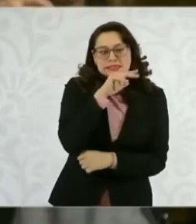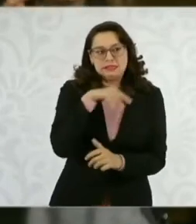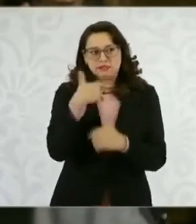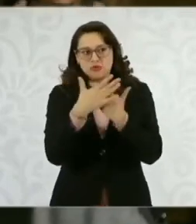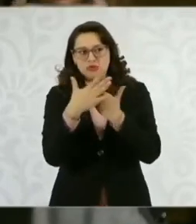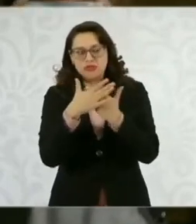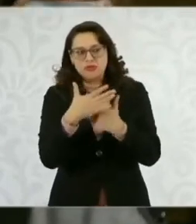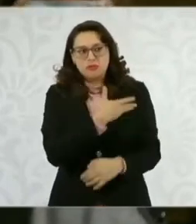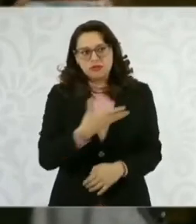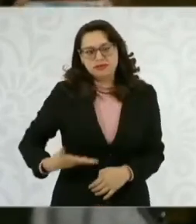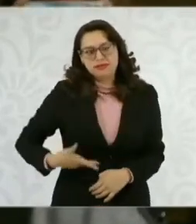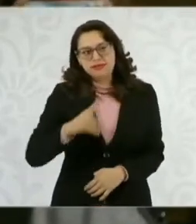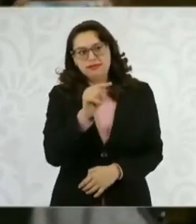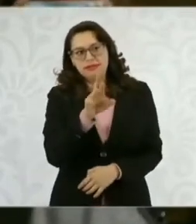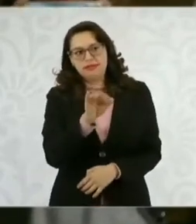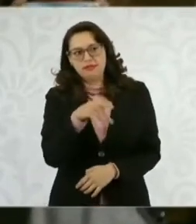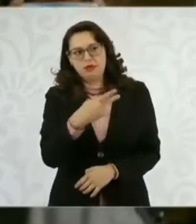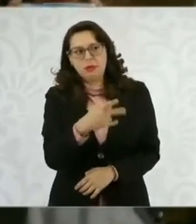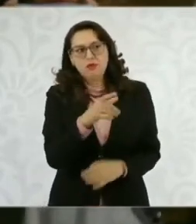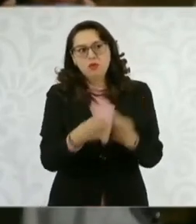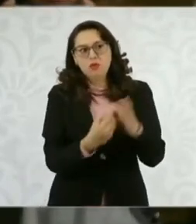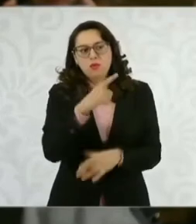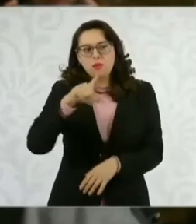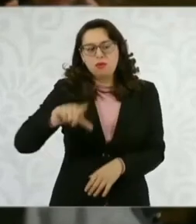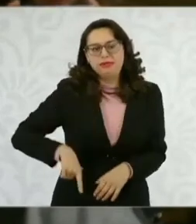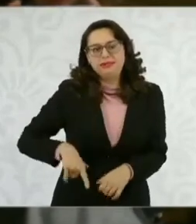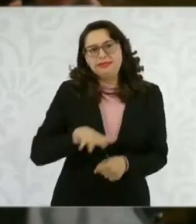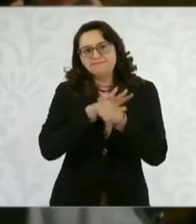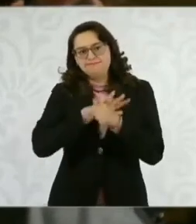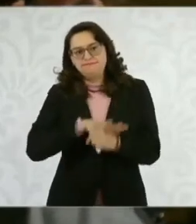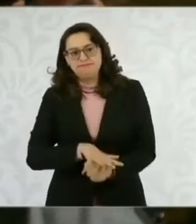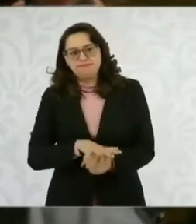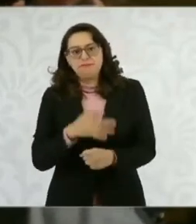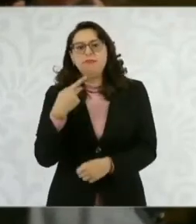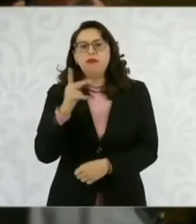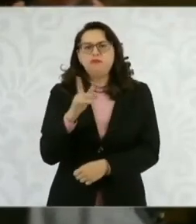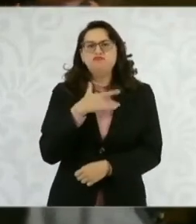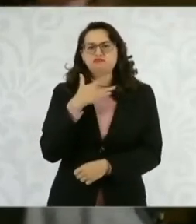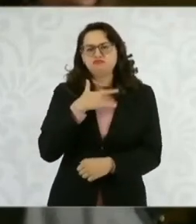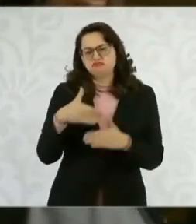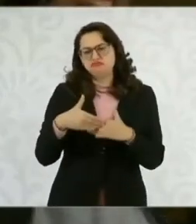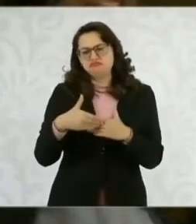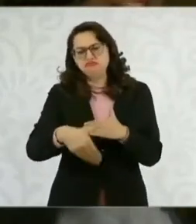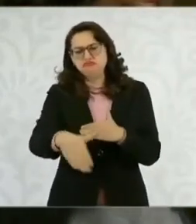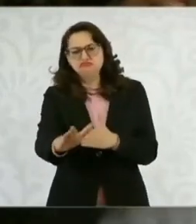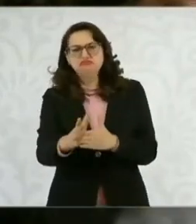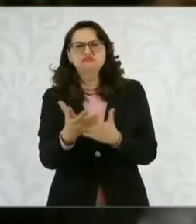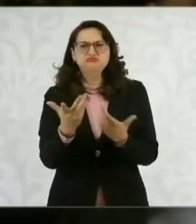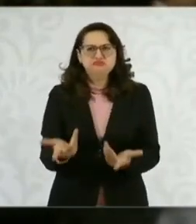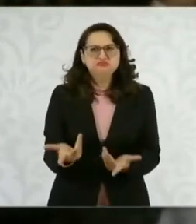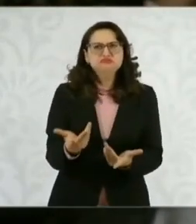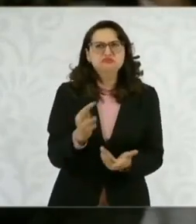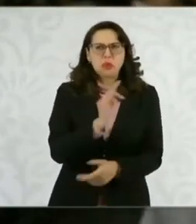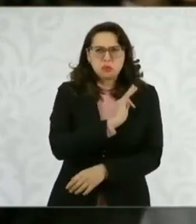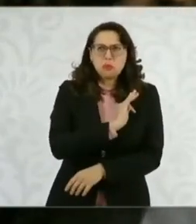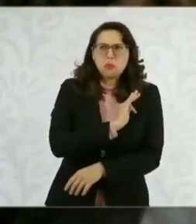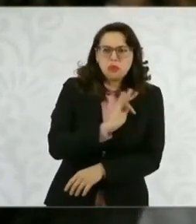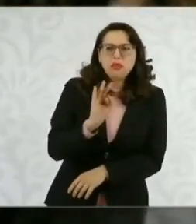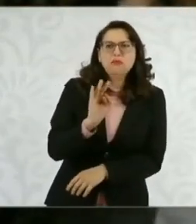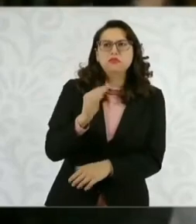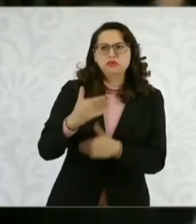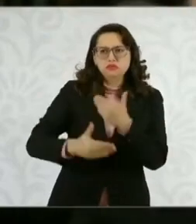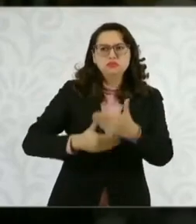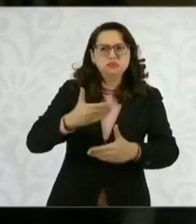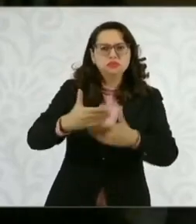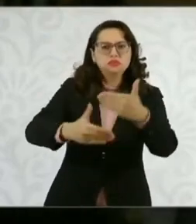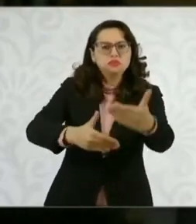gobierno en Estados Unidos. Sin embargo, creo que hay muchas áreas de oportunidad. Banco de México, por ejemplo, reportaba ayer que se cerró